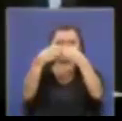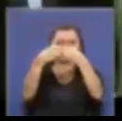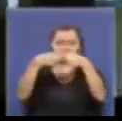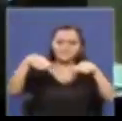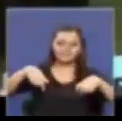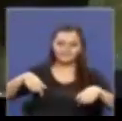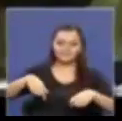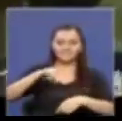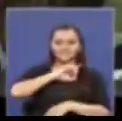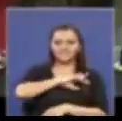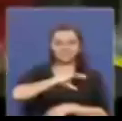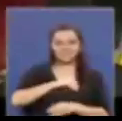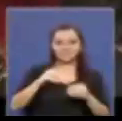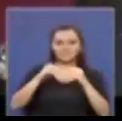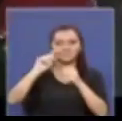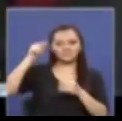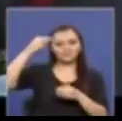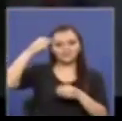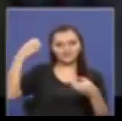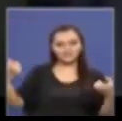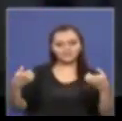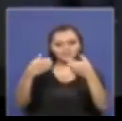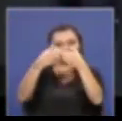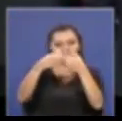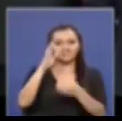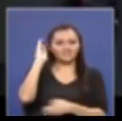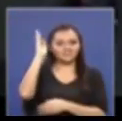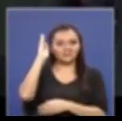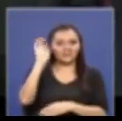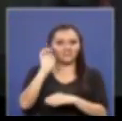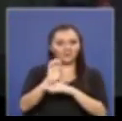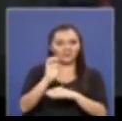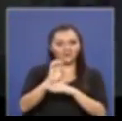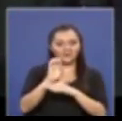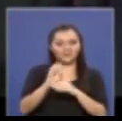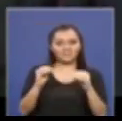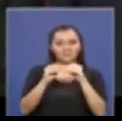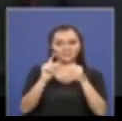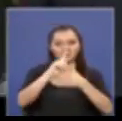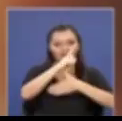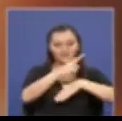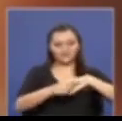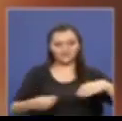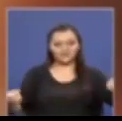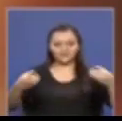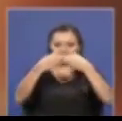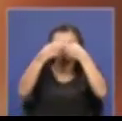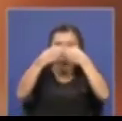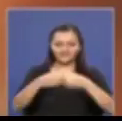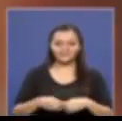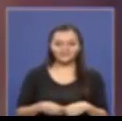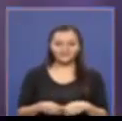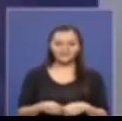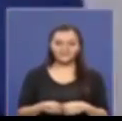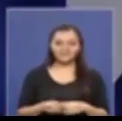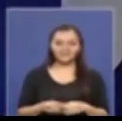Por nuestro querido Chile, por tu gobierno, querida Michelle, por Ecuador, por la patria grande.